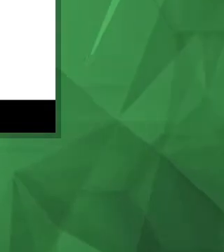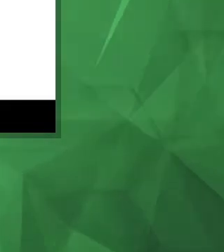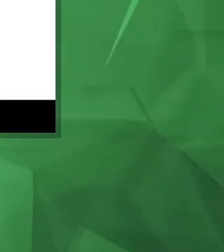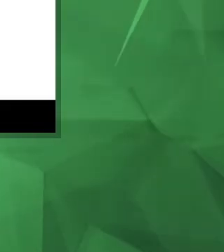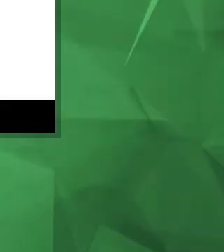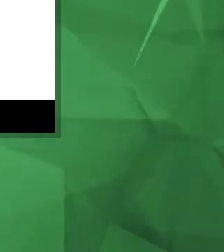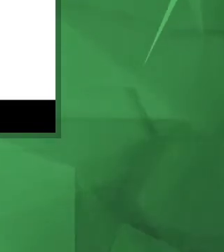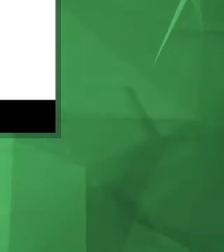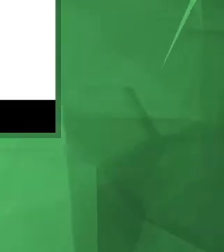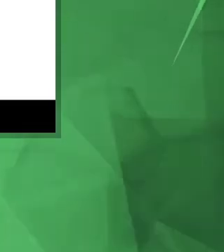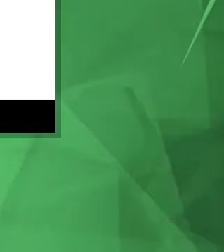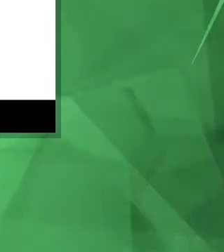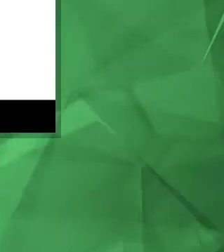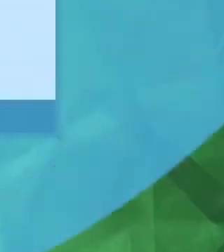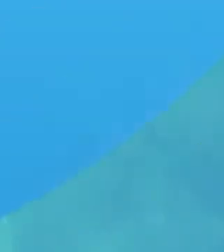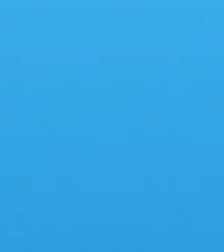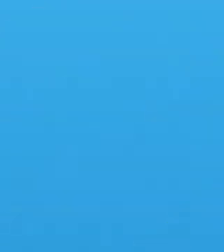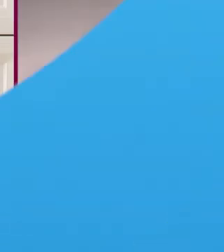beautiful.